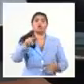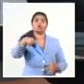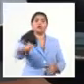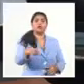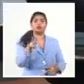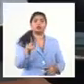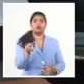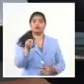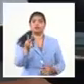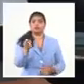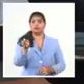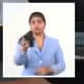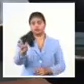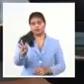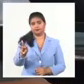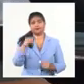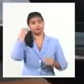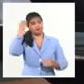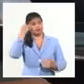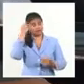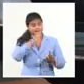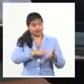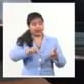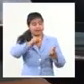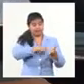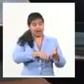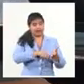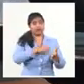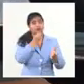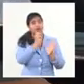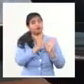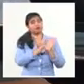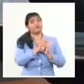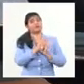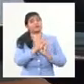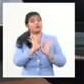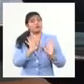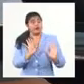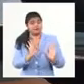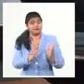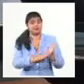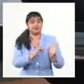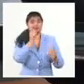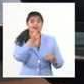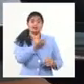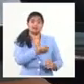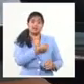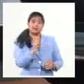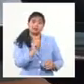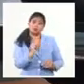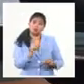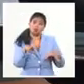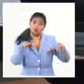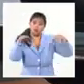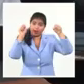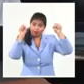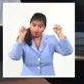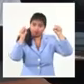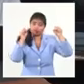aspiramos que con esta estrategia podamos, en el mes de diciembre, alejarnos lo más posible de los apagones, incluso